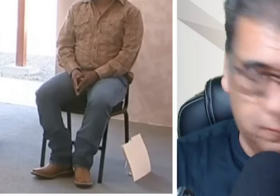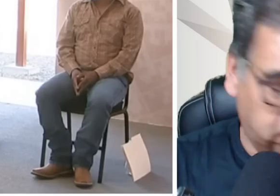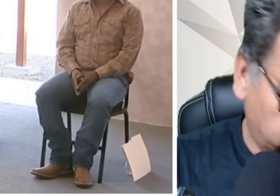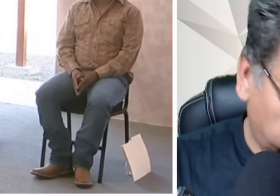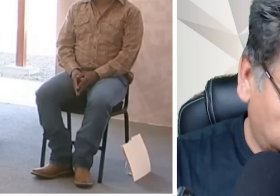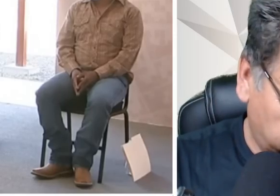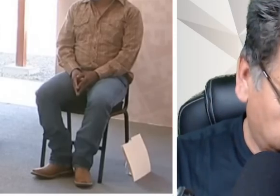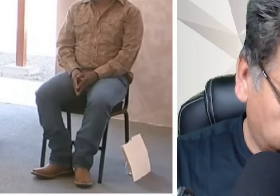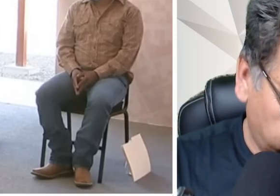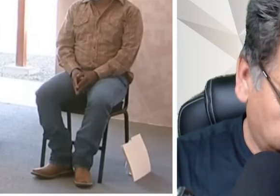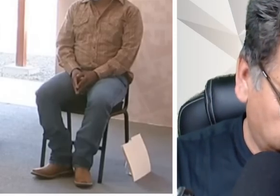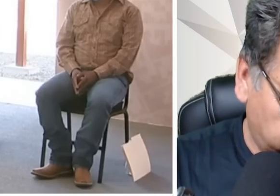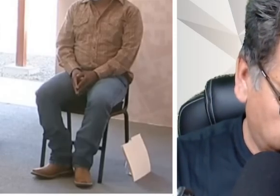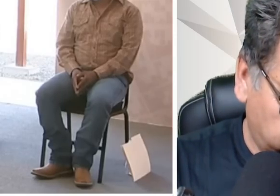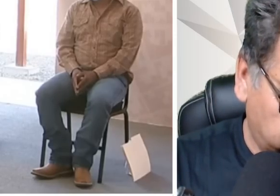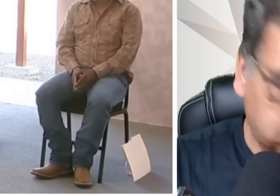Miguel Barbosa Huerta.